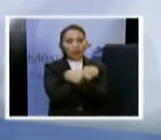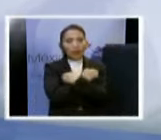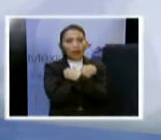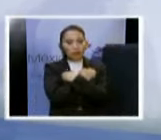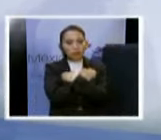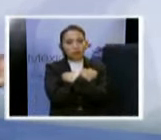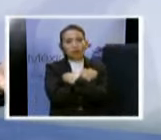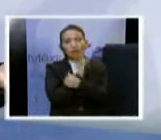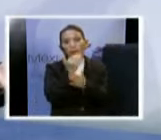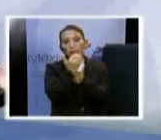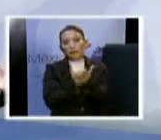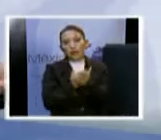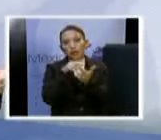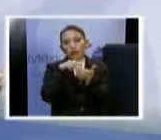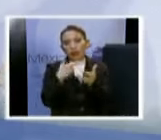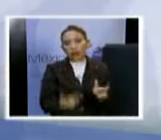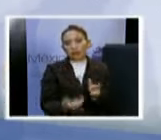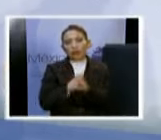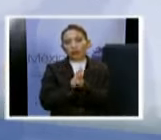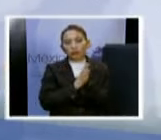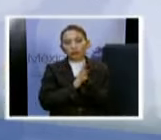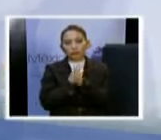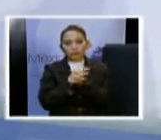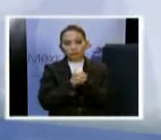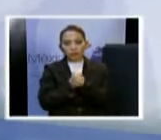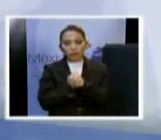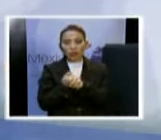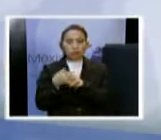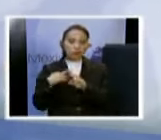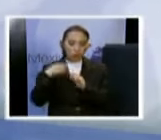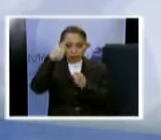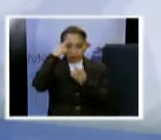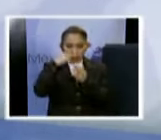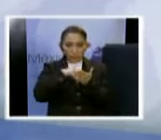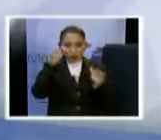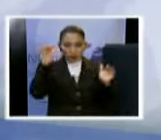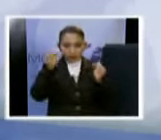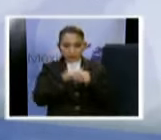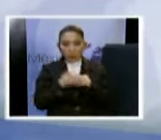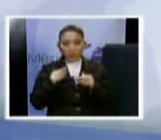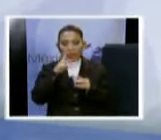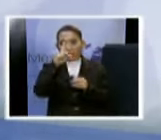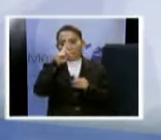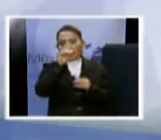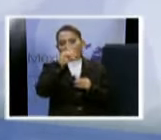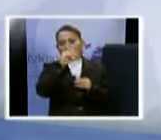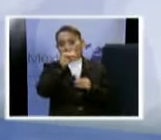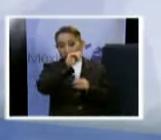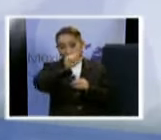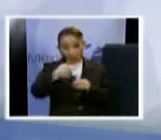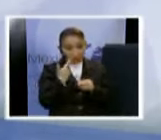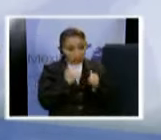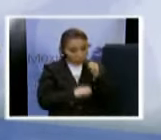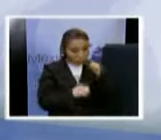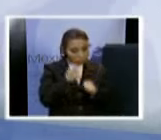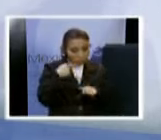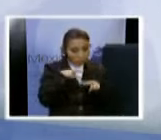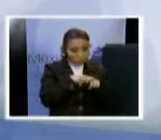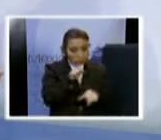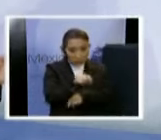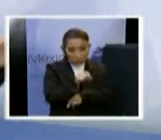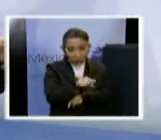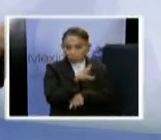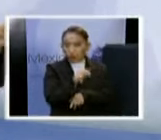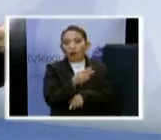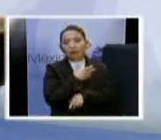educativos, disminuir la relación asimétrica. Me parece, para concluir, la diplomacia no es una estructura fija,